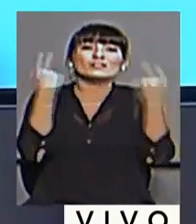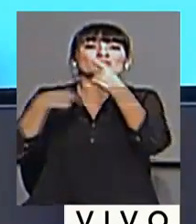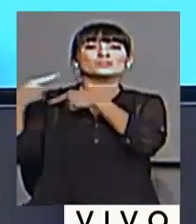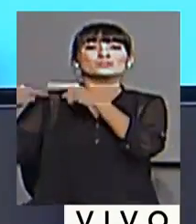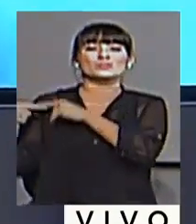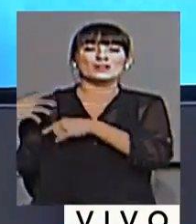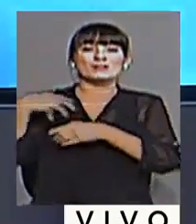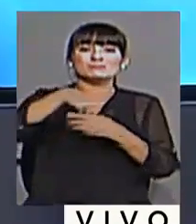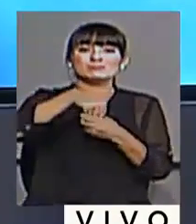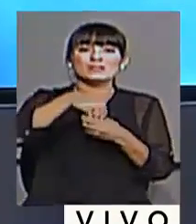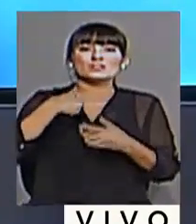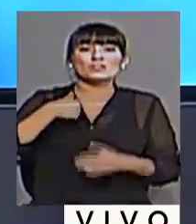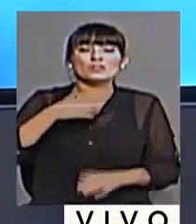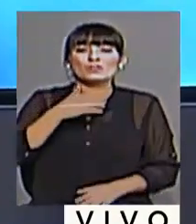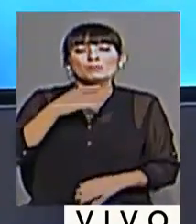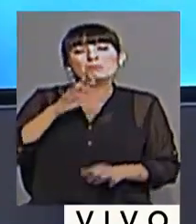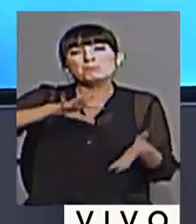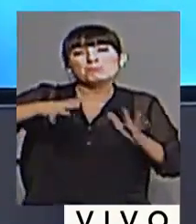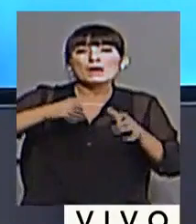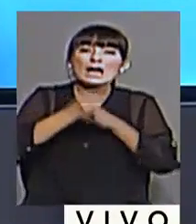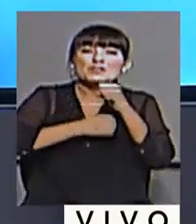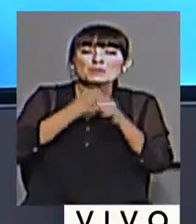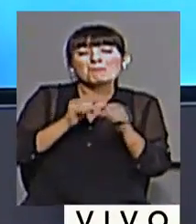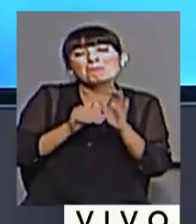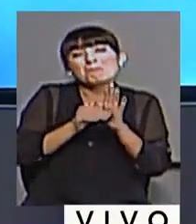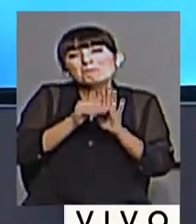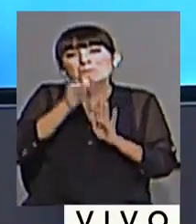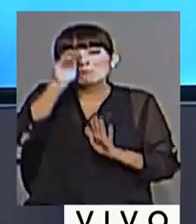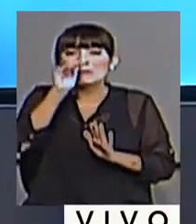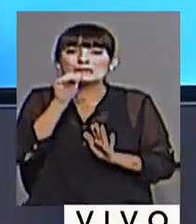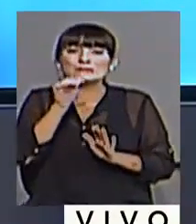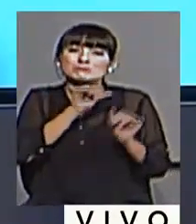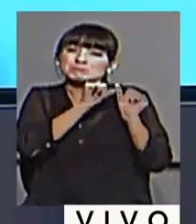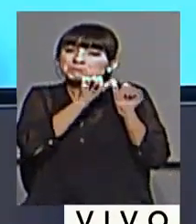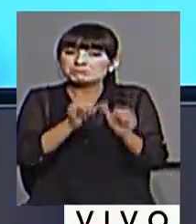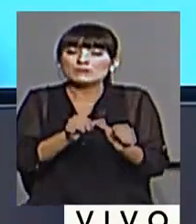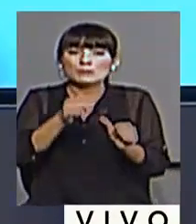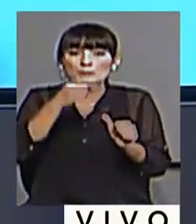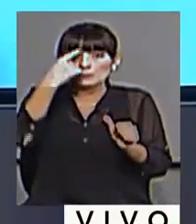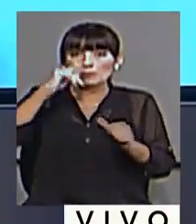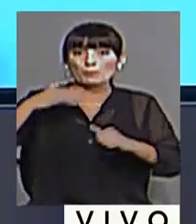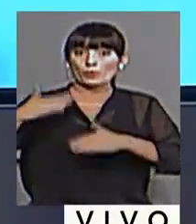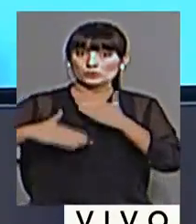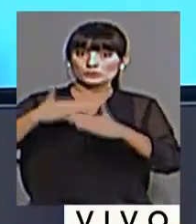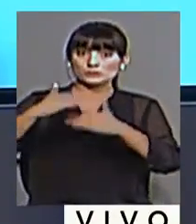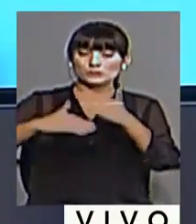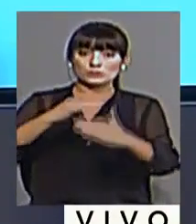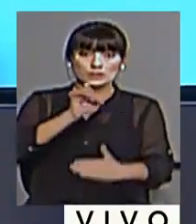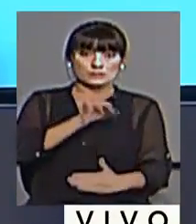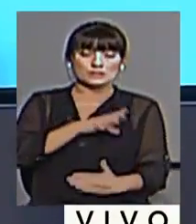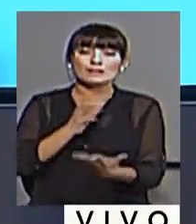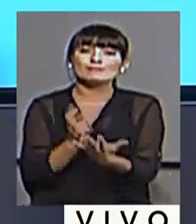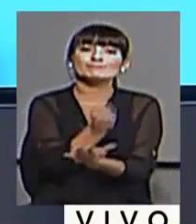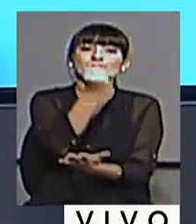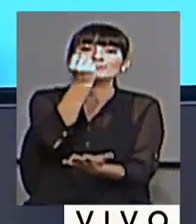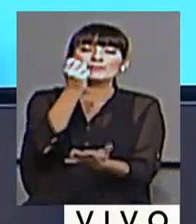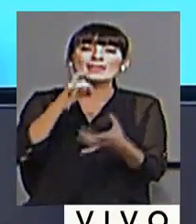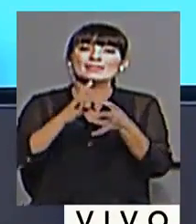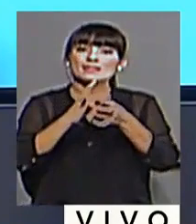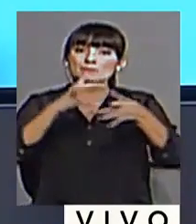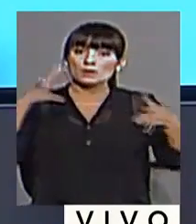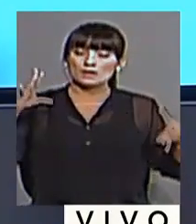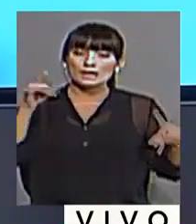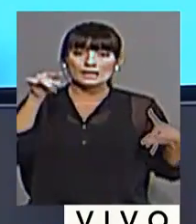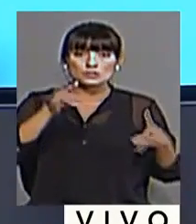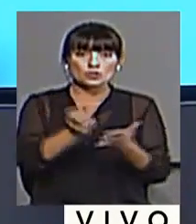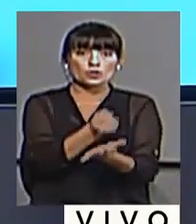tengo quizá un poco años más que ellos, pero el proceso que vivió Chile de recuperación de la democracia, donde eso